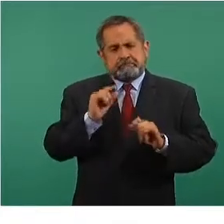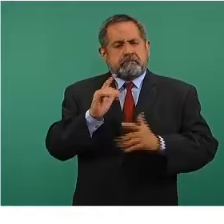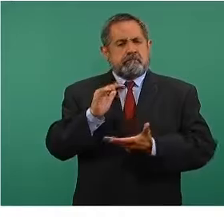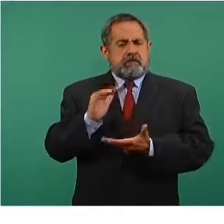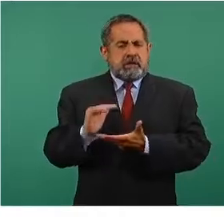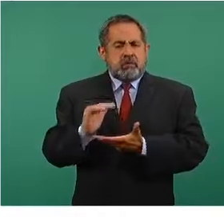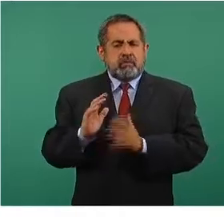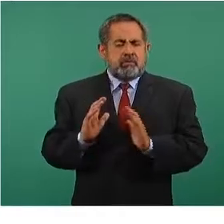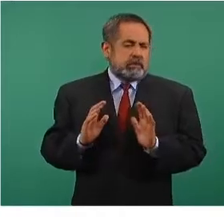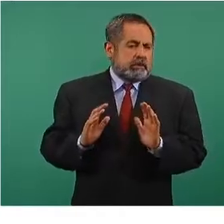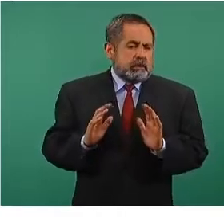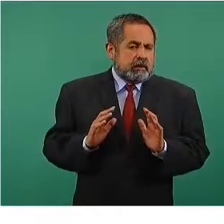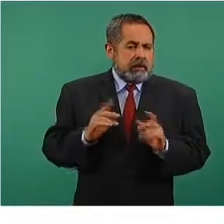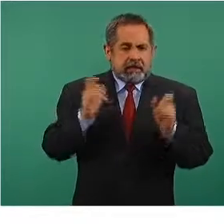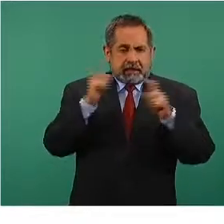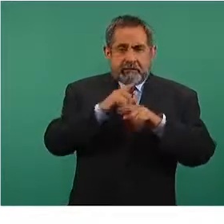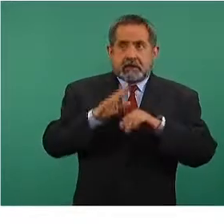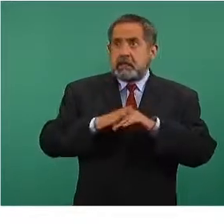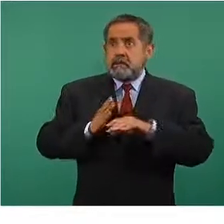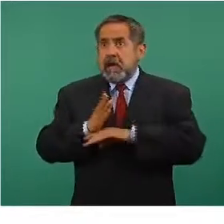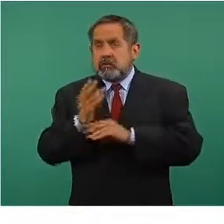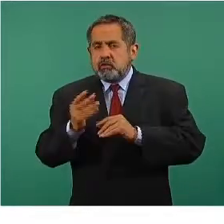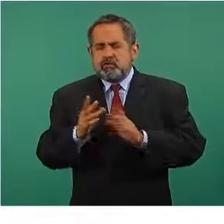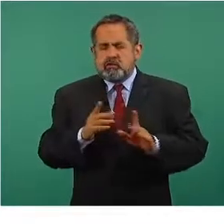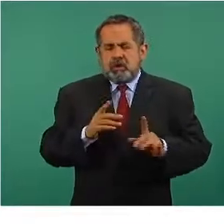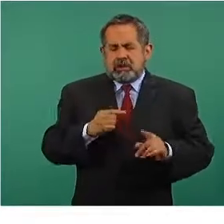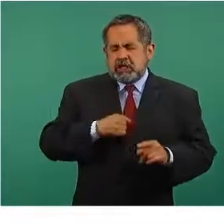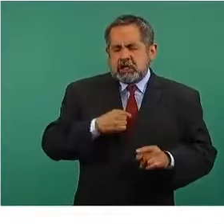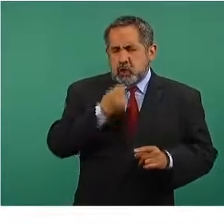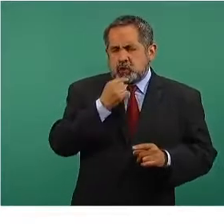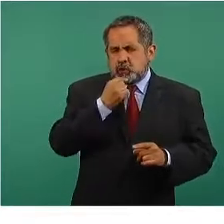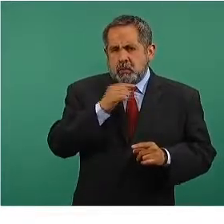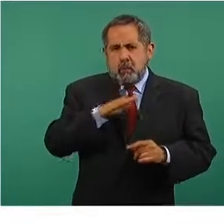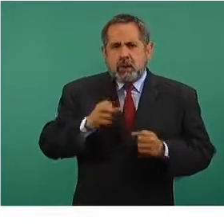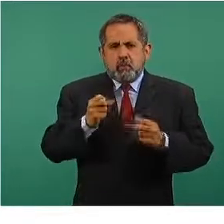tiene mucho más ruido y es difícil de interpretar. La siguiente, por favor.